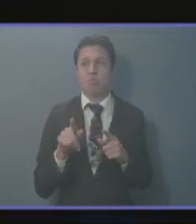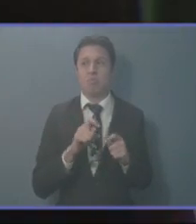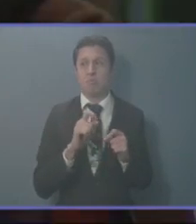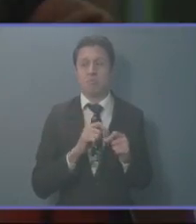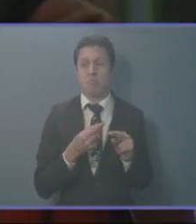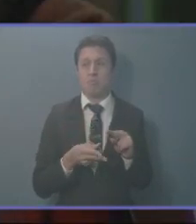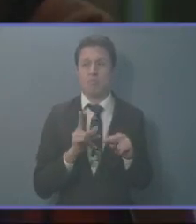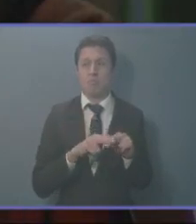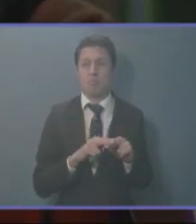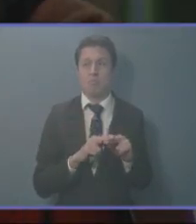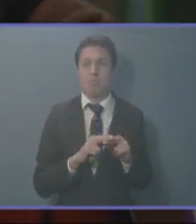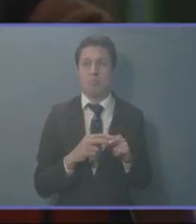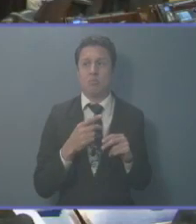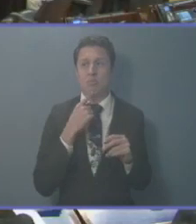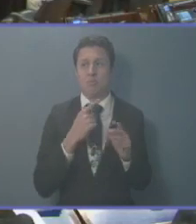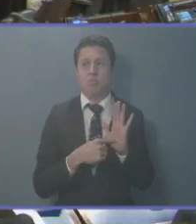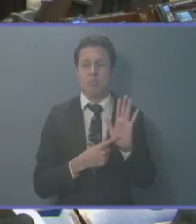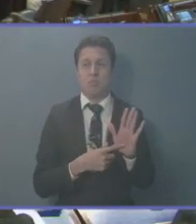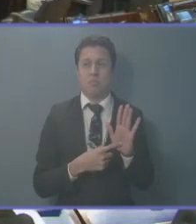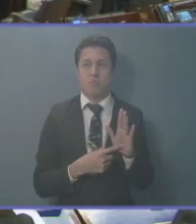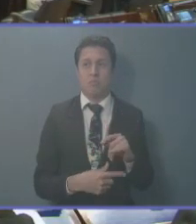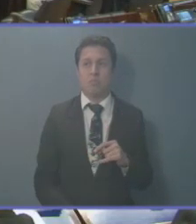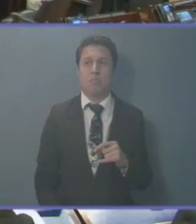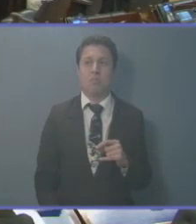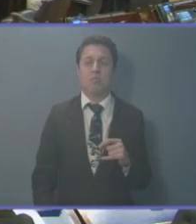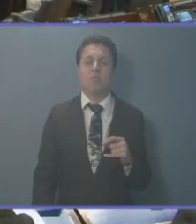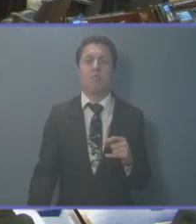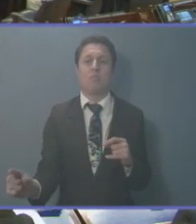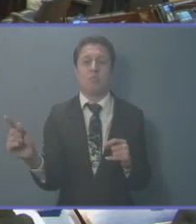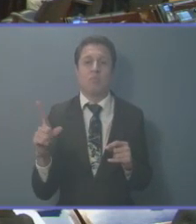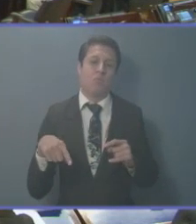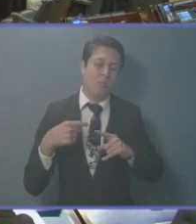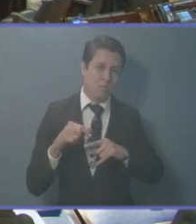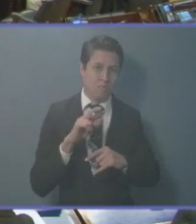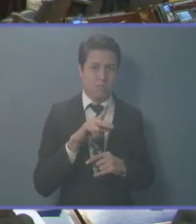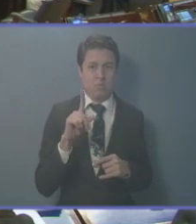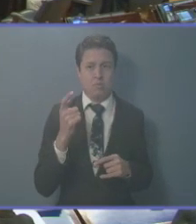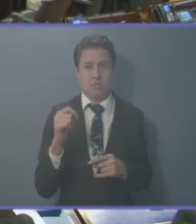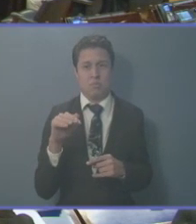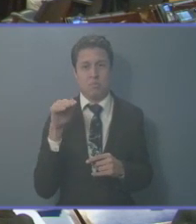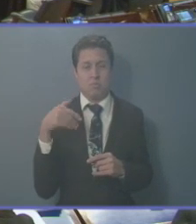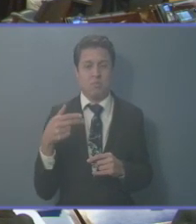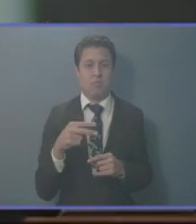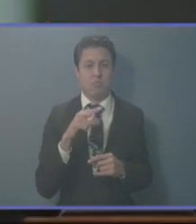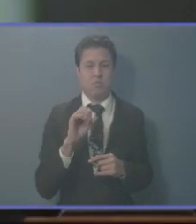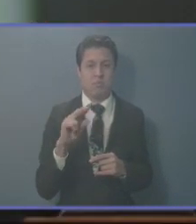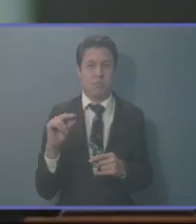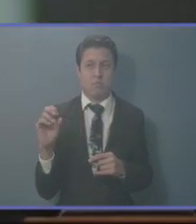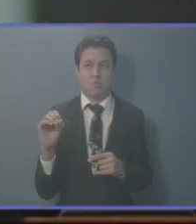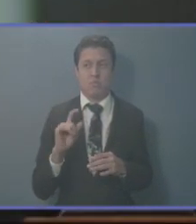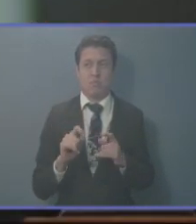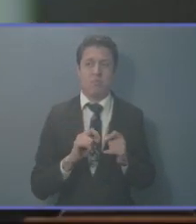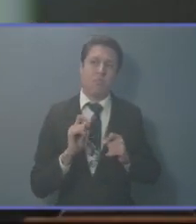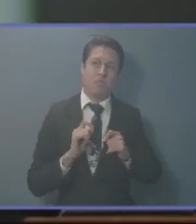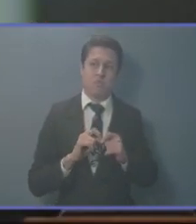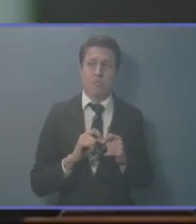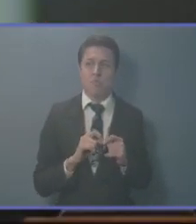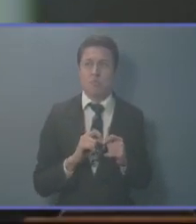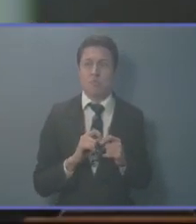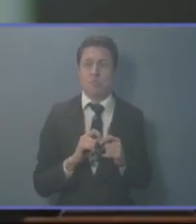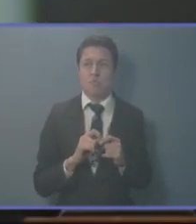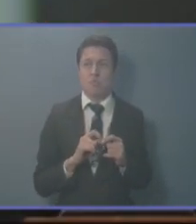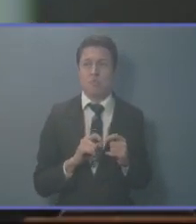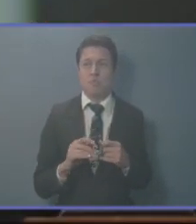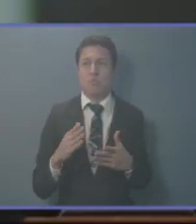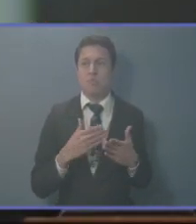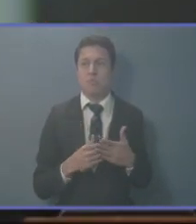año 2019 declarados al 31 de marzo de 2020 o en su defecto en el año 2018